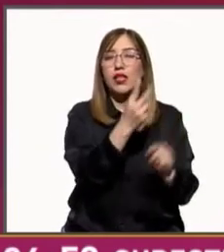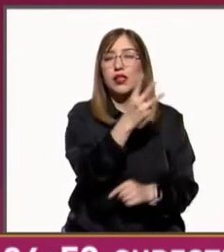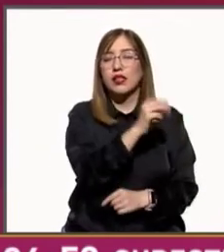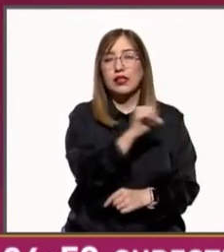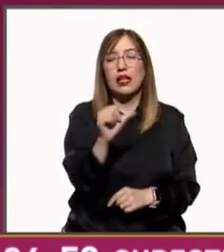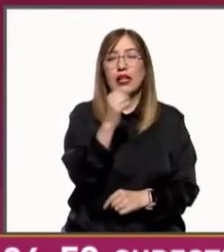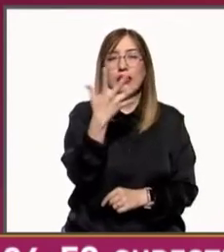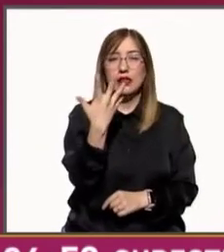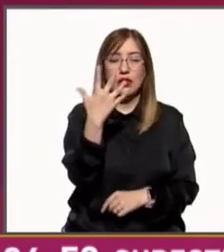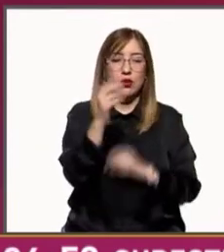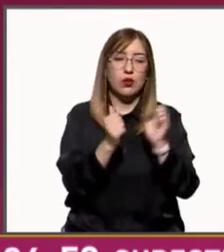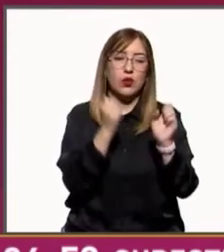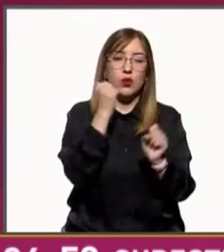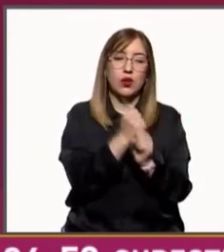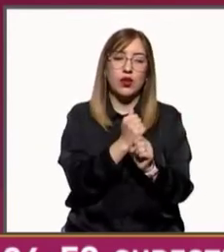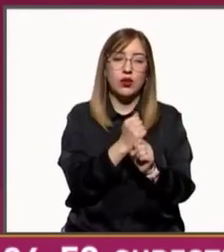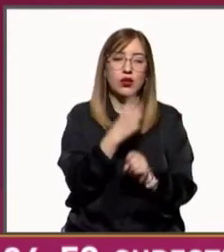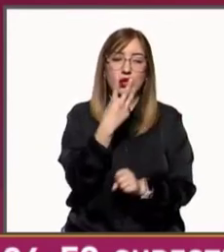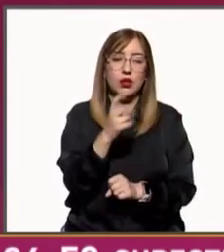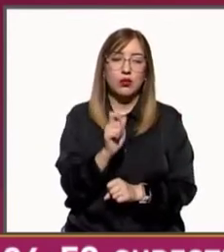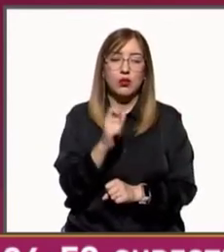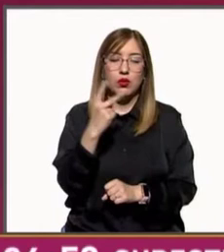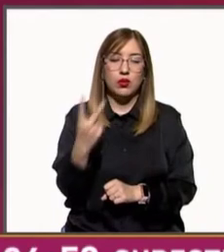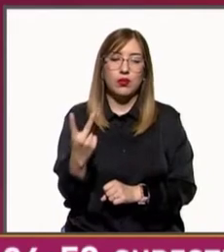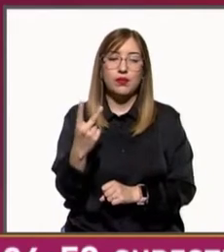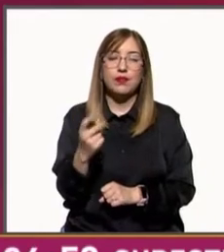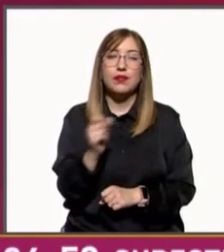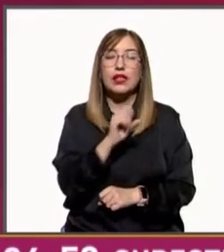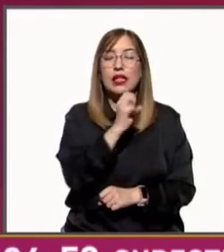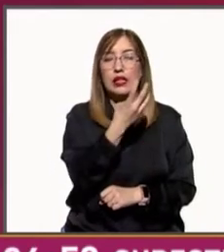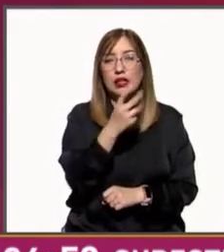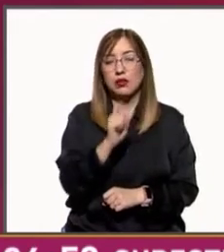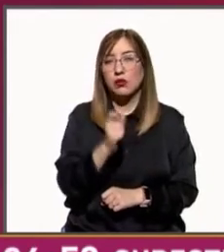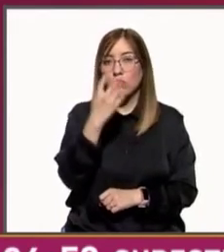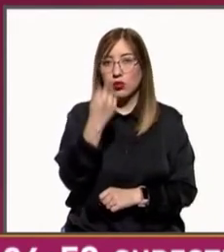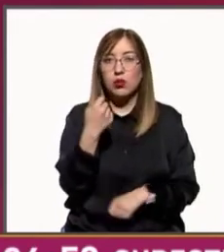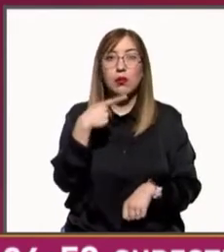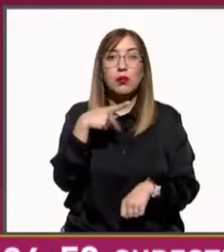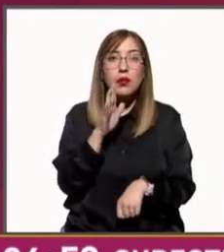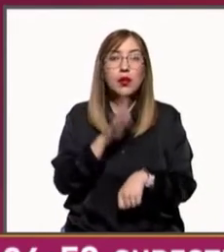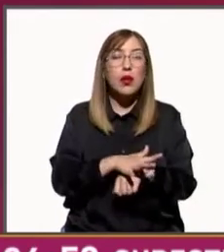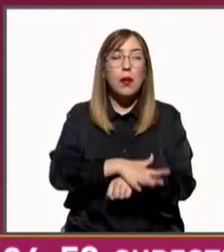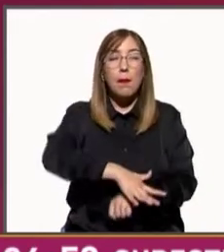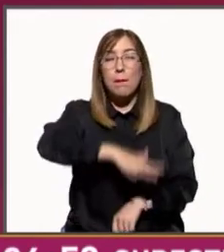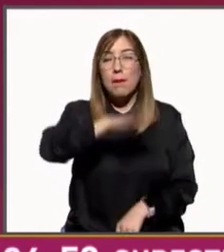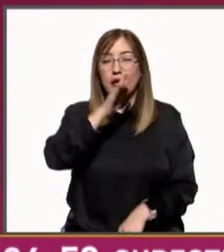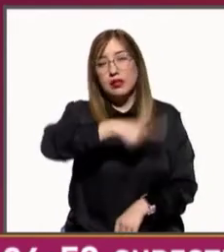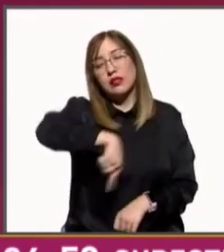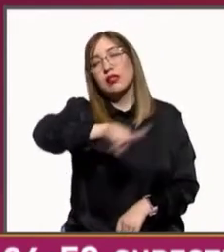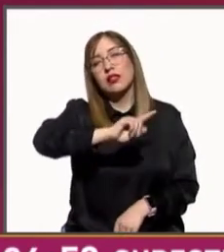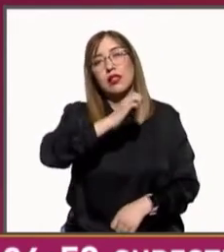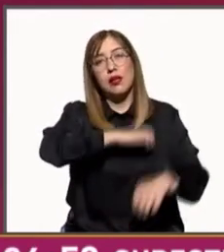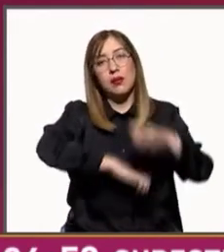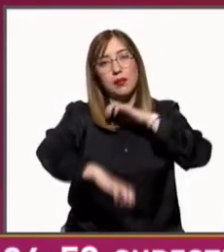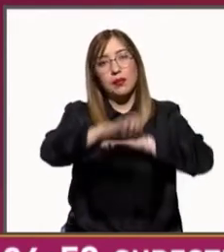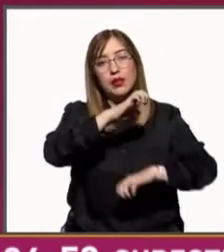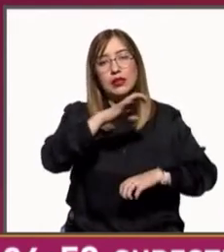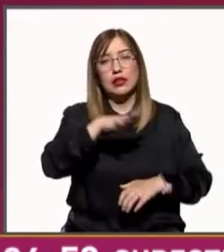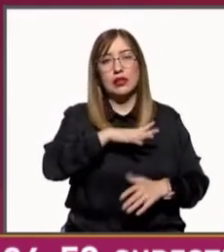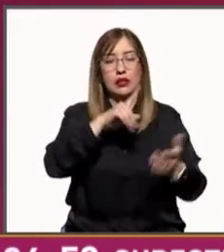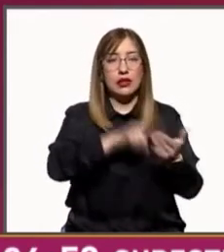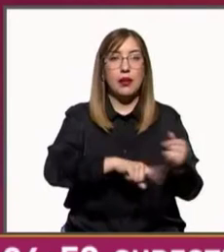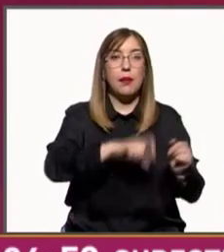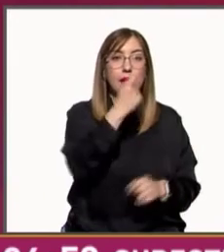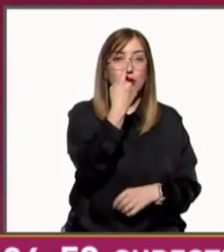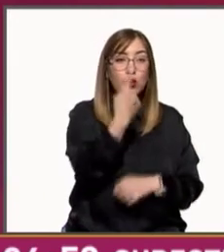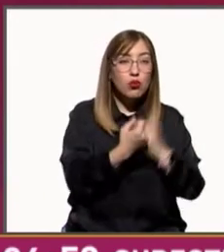el 10.2, y de 0 a 2, 3.9, pero la mayor parte, digamos, está en el segmento más de